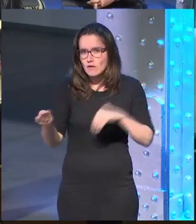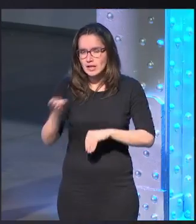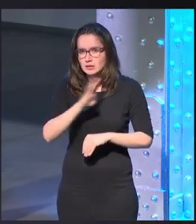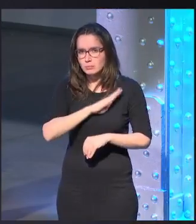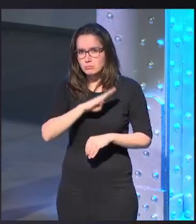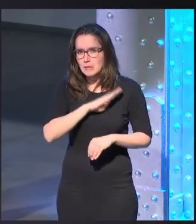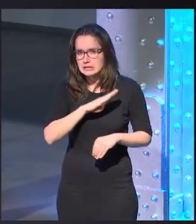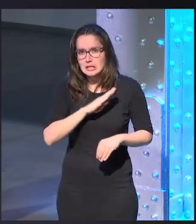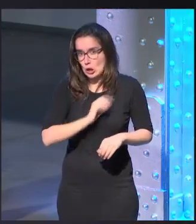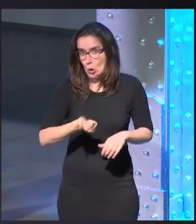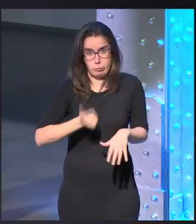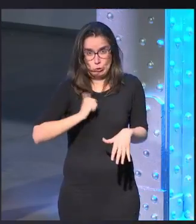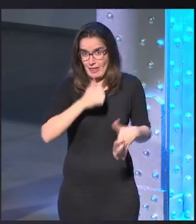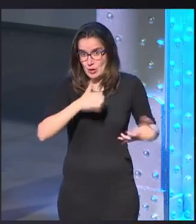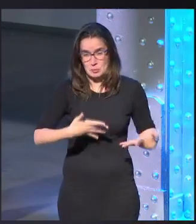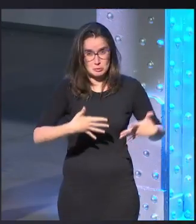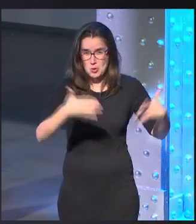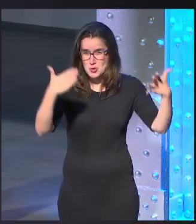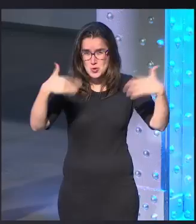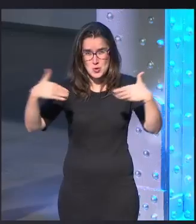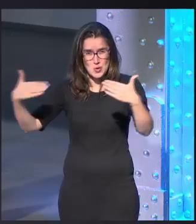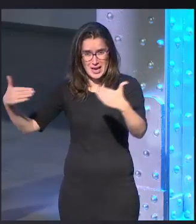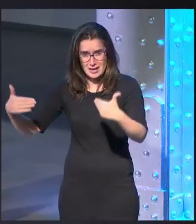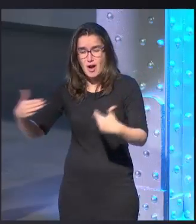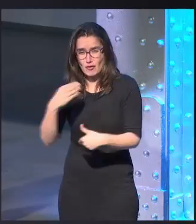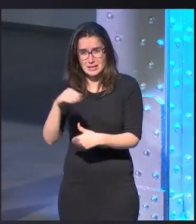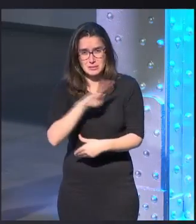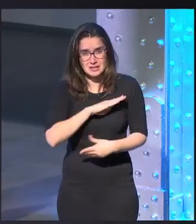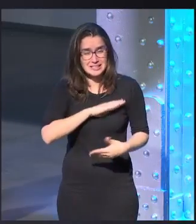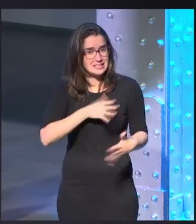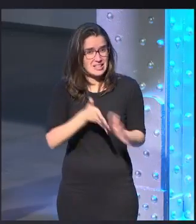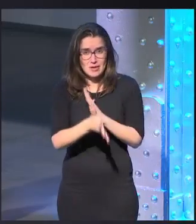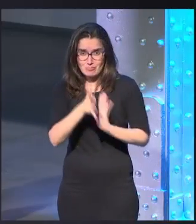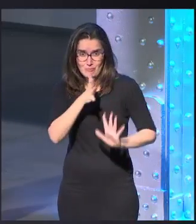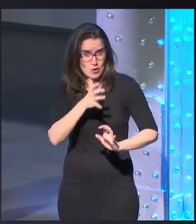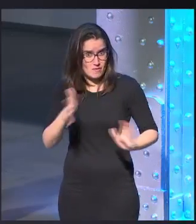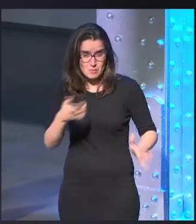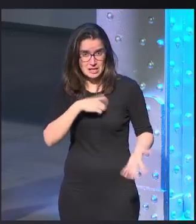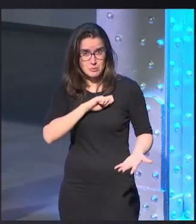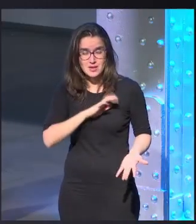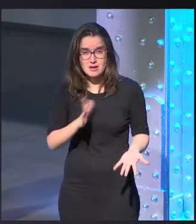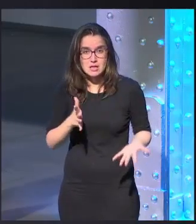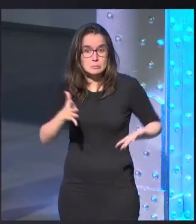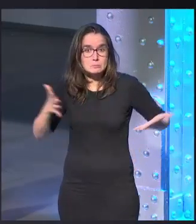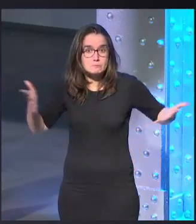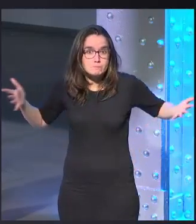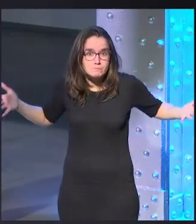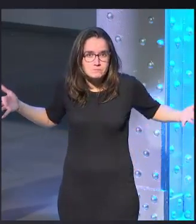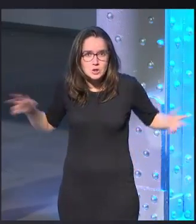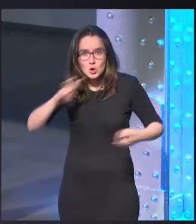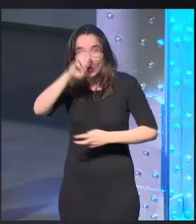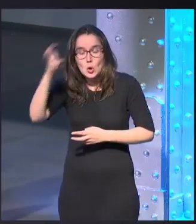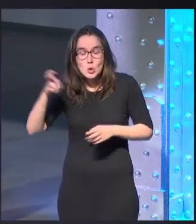tienen ninguna posibilidad al día de hoy. Y es el drama español, este es el drama español. Todo lo demás, bueno,